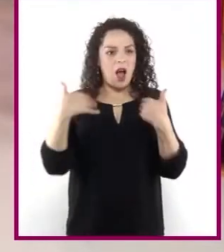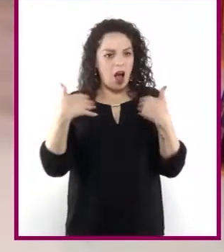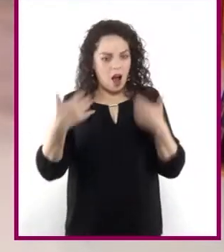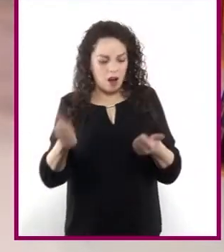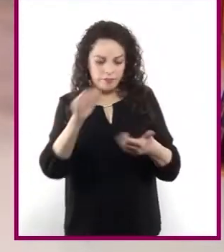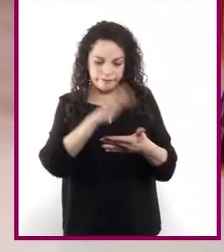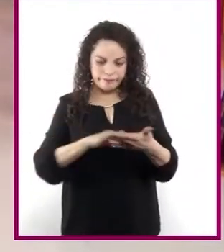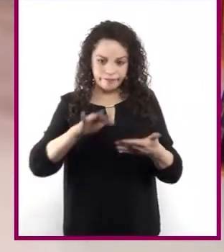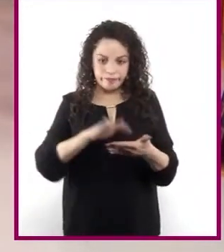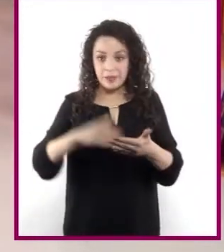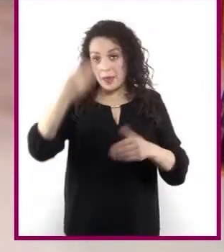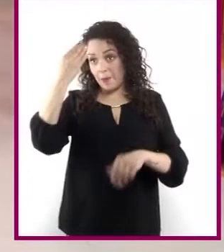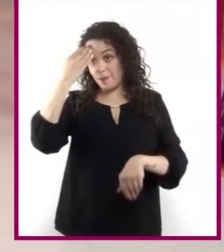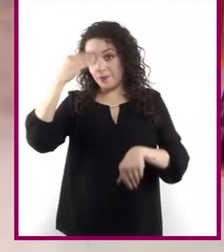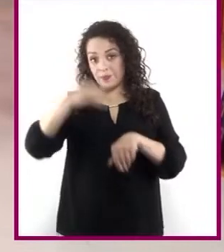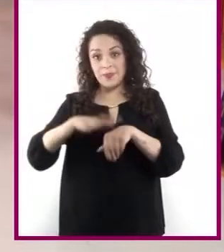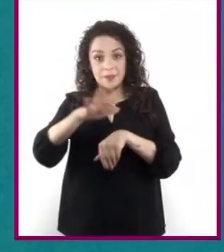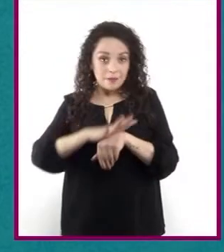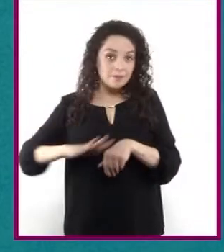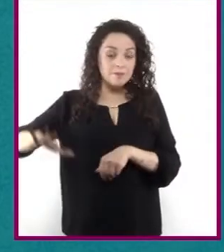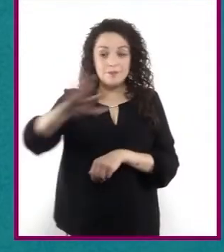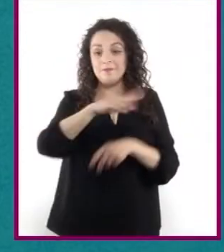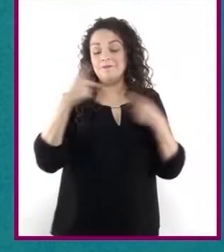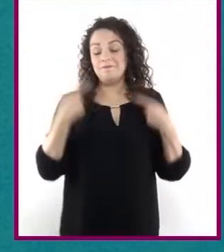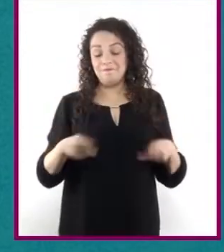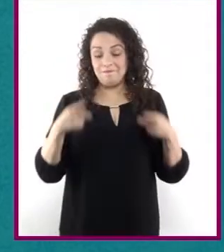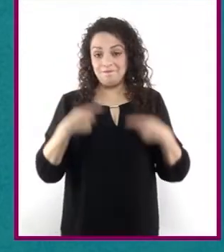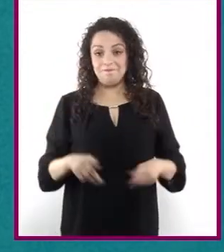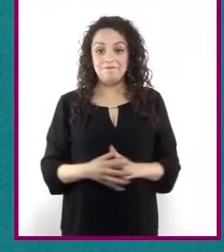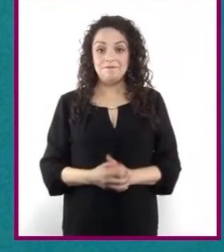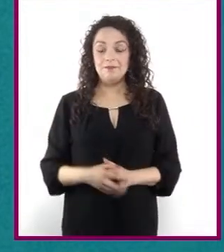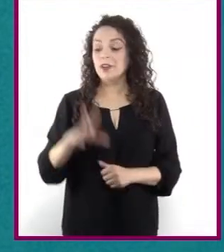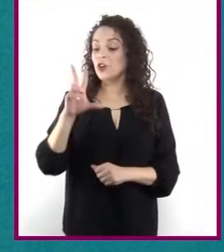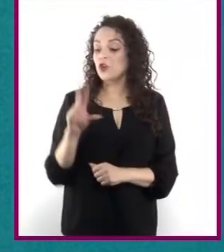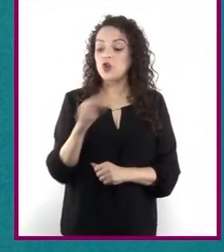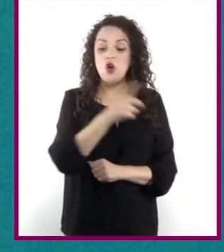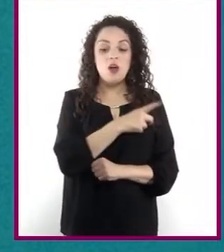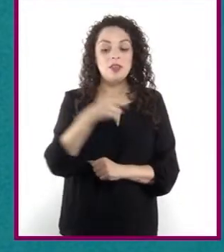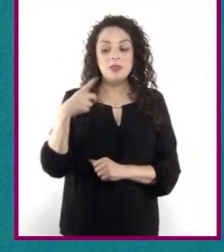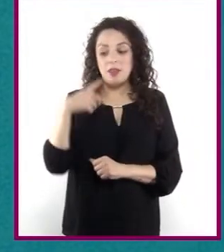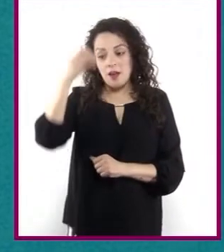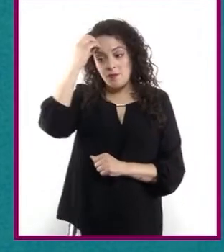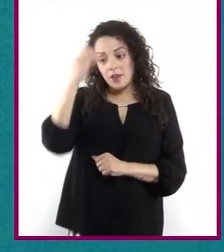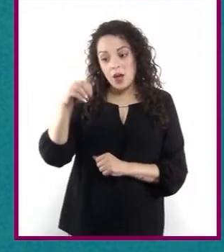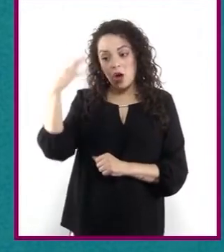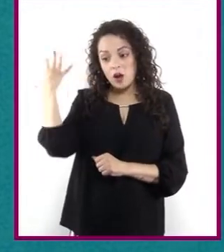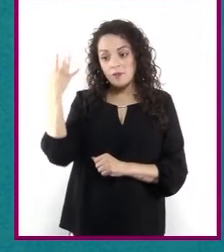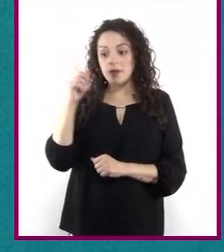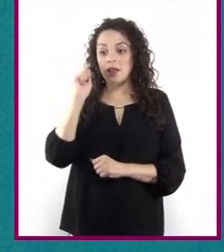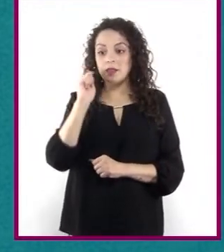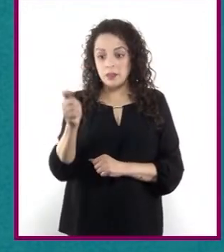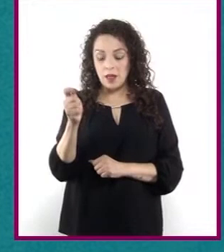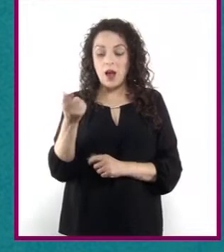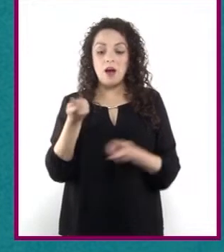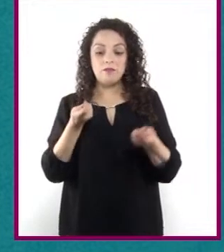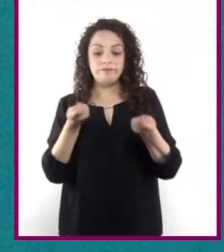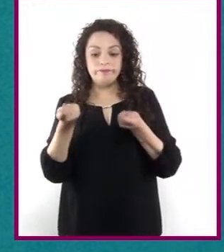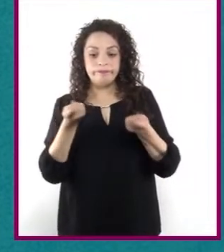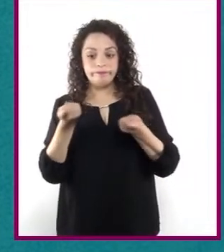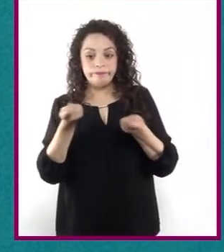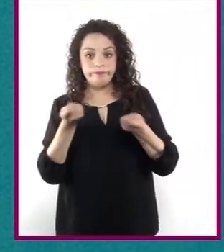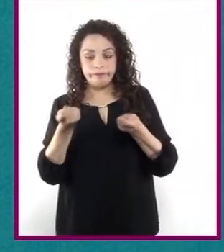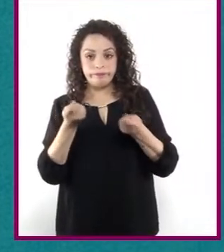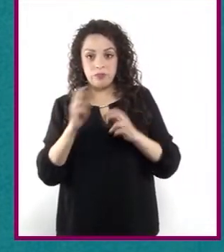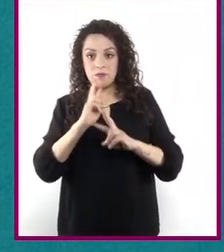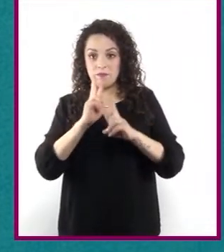y memorable para la audiencia. No debemos de olvidar a la modulación, ya que